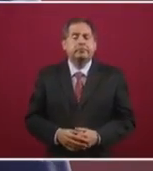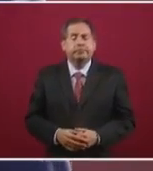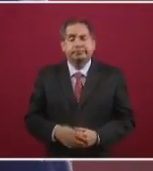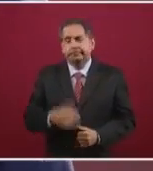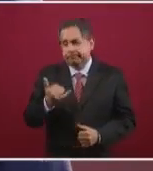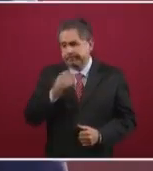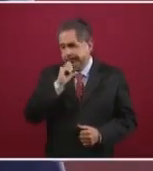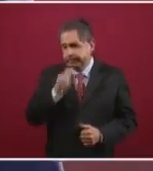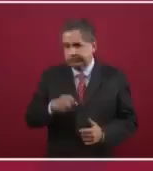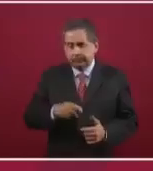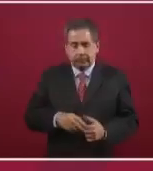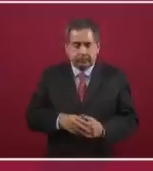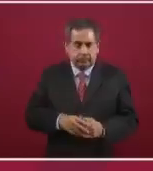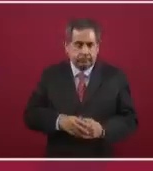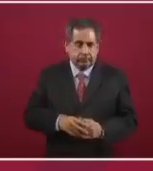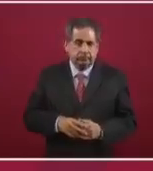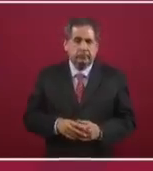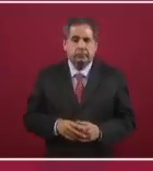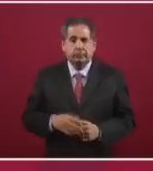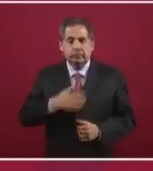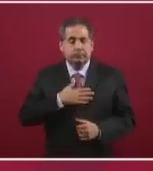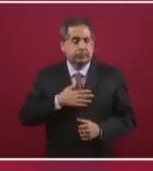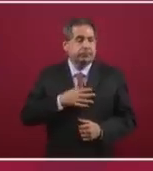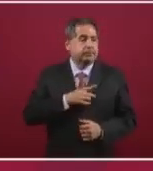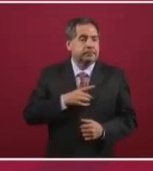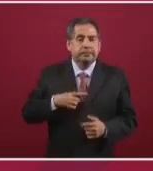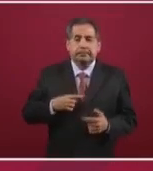Y pues yo tengo que